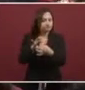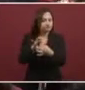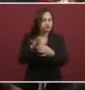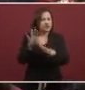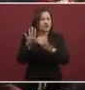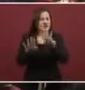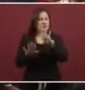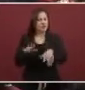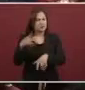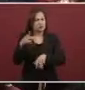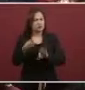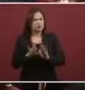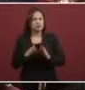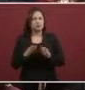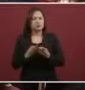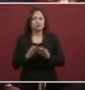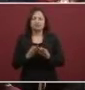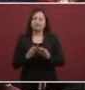métodos.